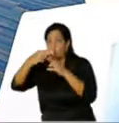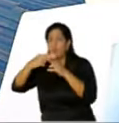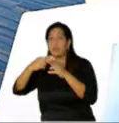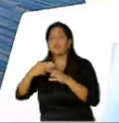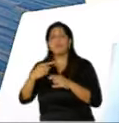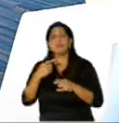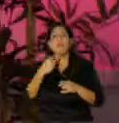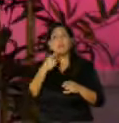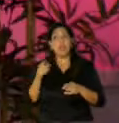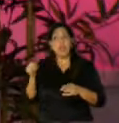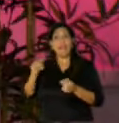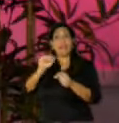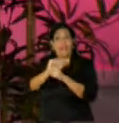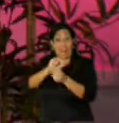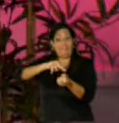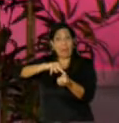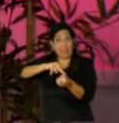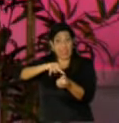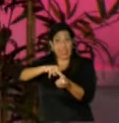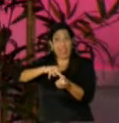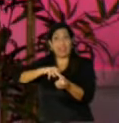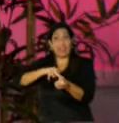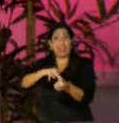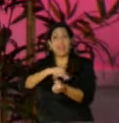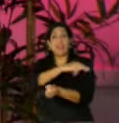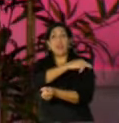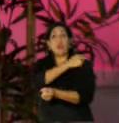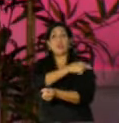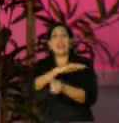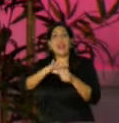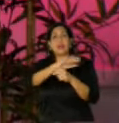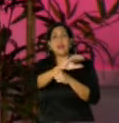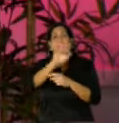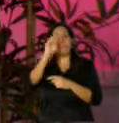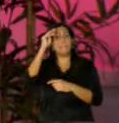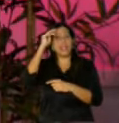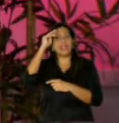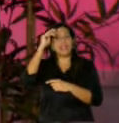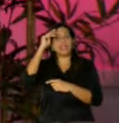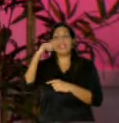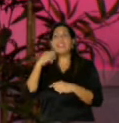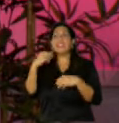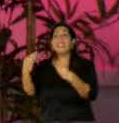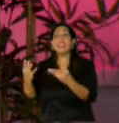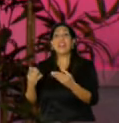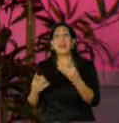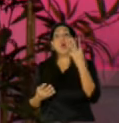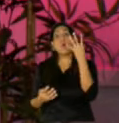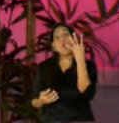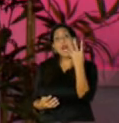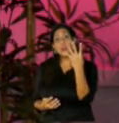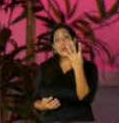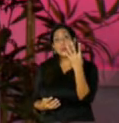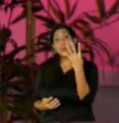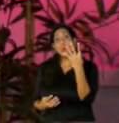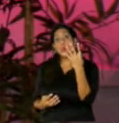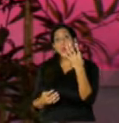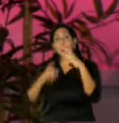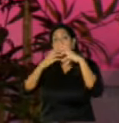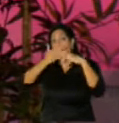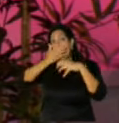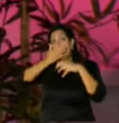indica que ella es enfermera en un hospital de la zona de Manatí y que les están dando 4 mascarillas que deben estar dividiendo en